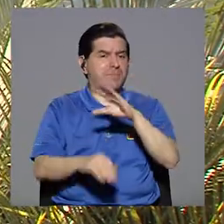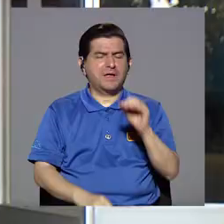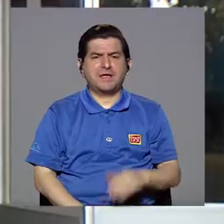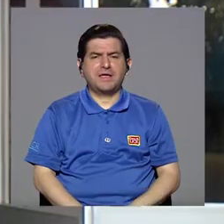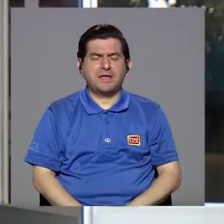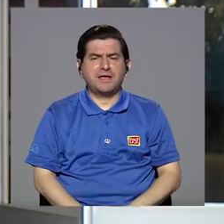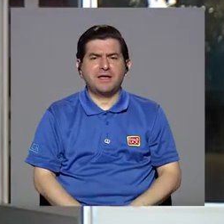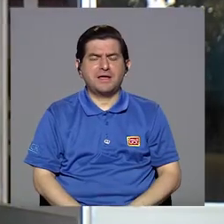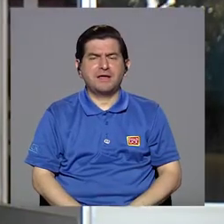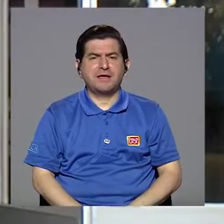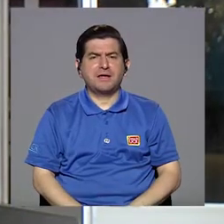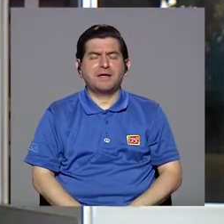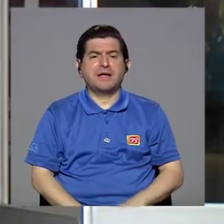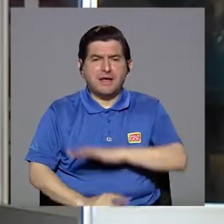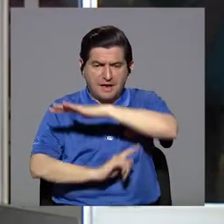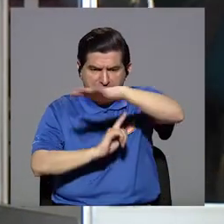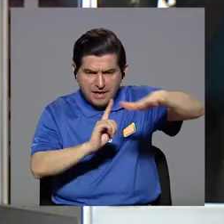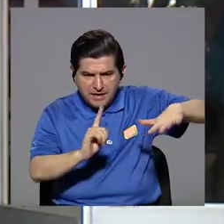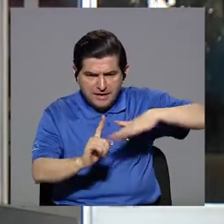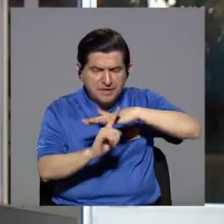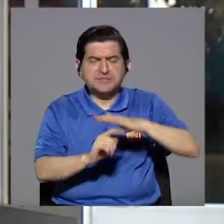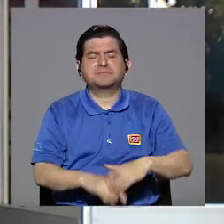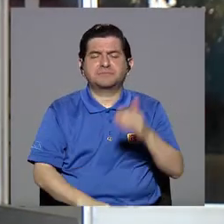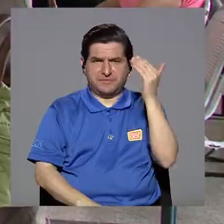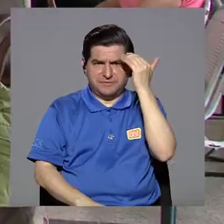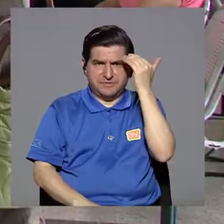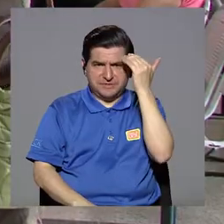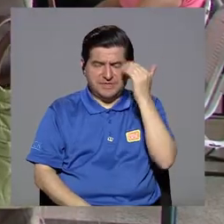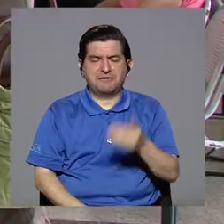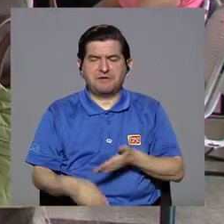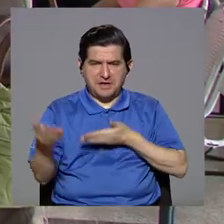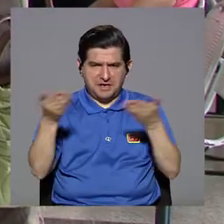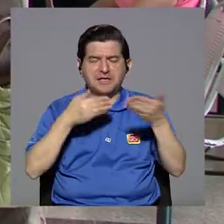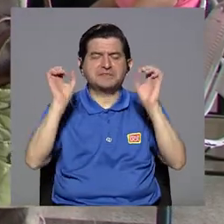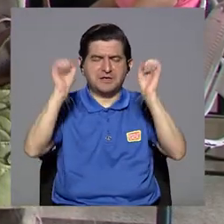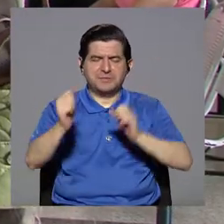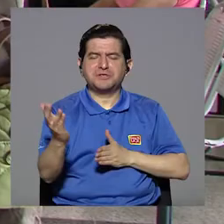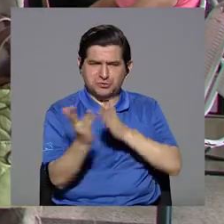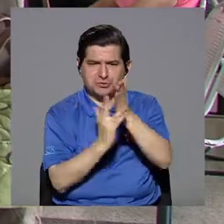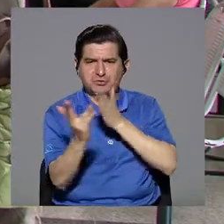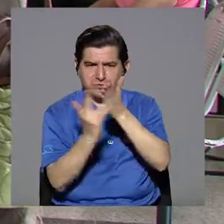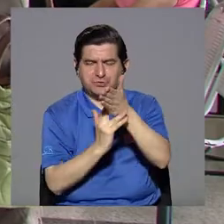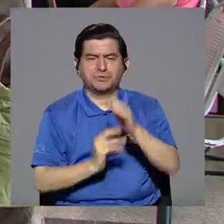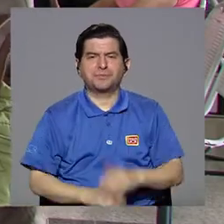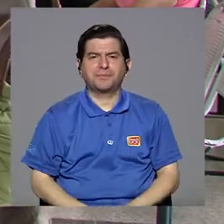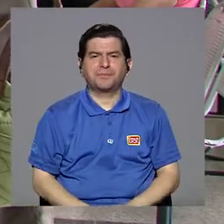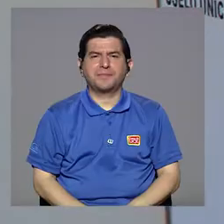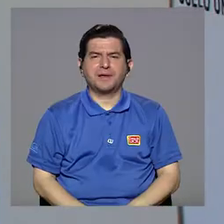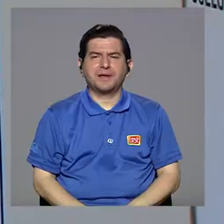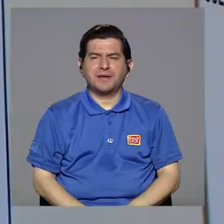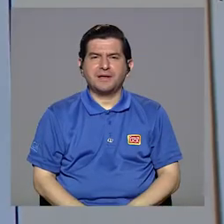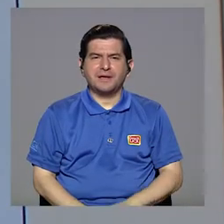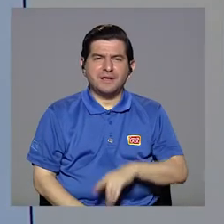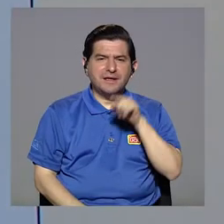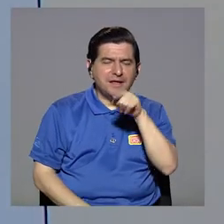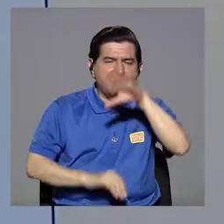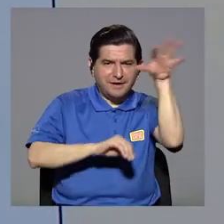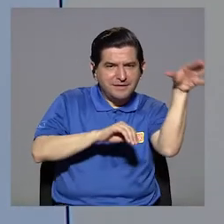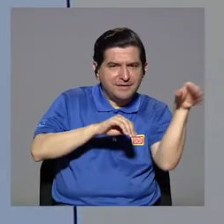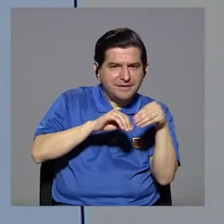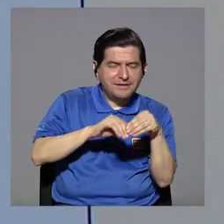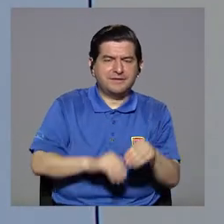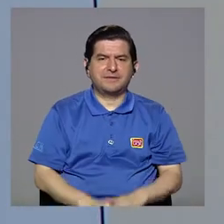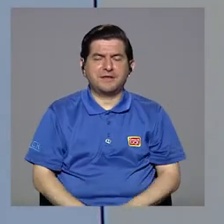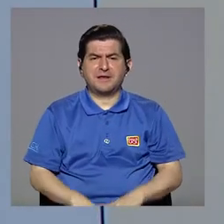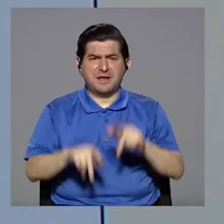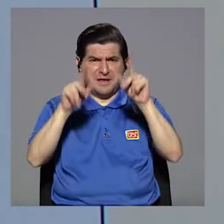es fundamental y que la zona de transcripción cercanas sepan que pueden contar con nuestros servicios tal vez para ampliar un poquito